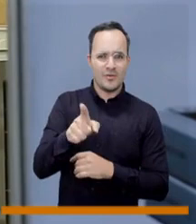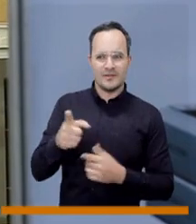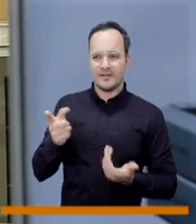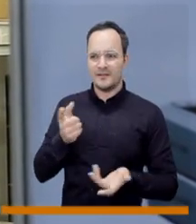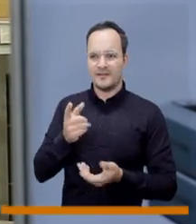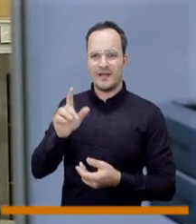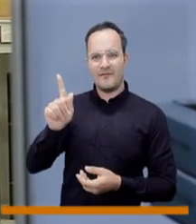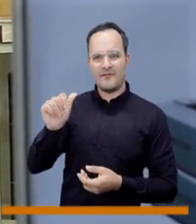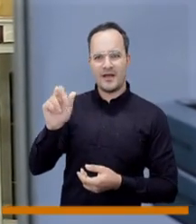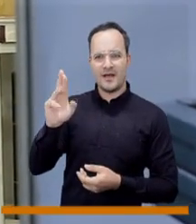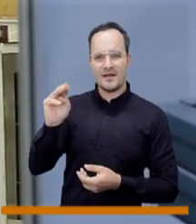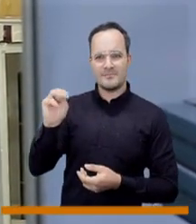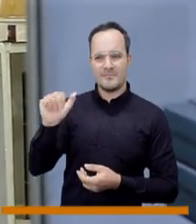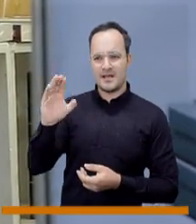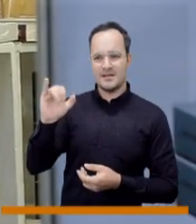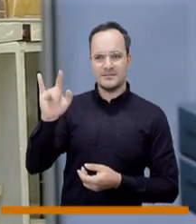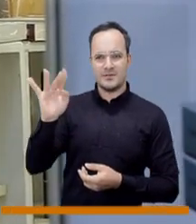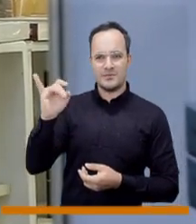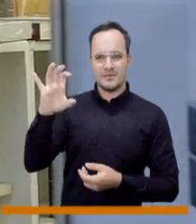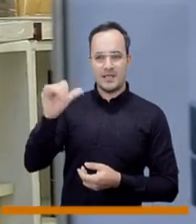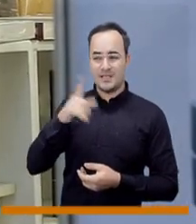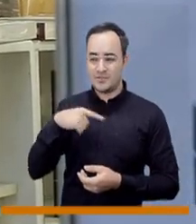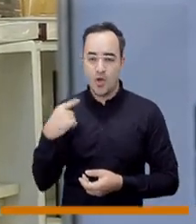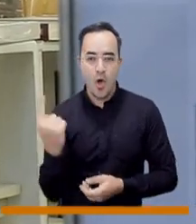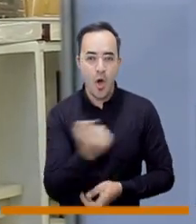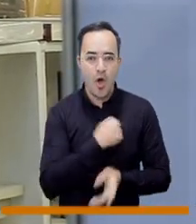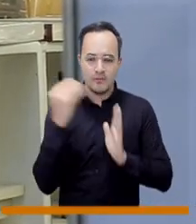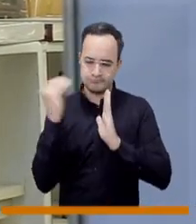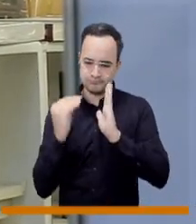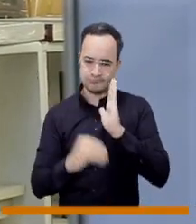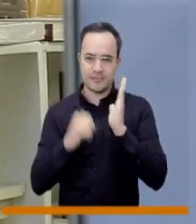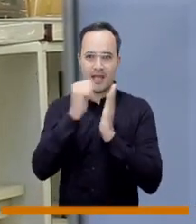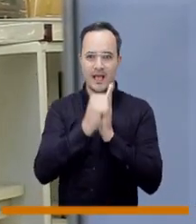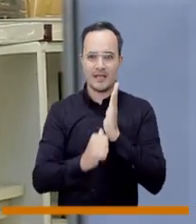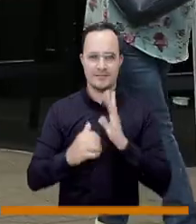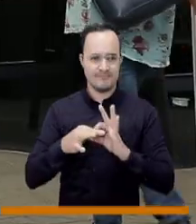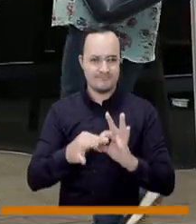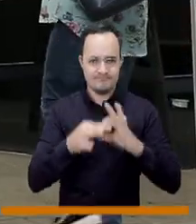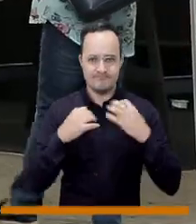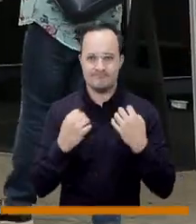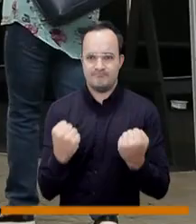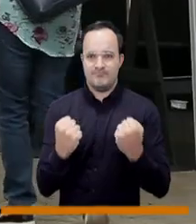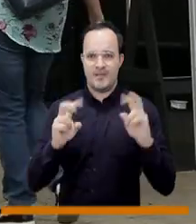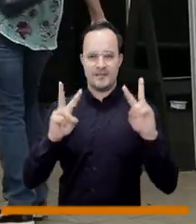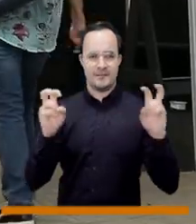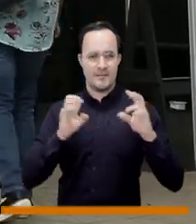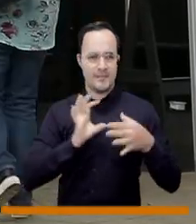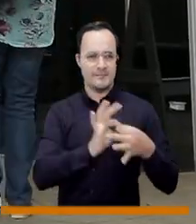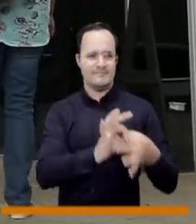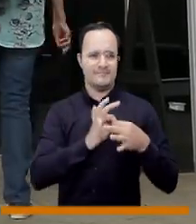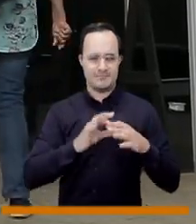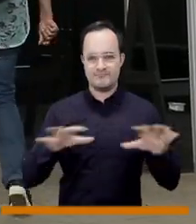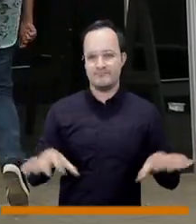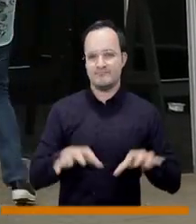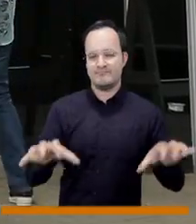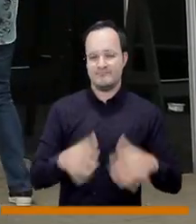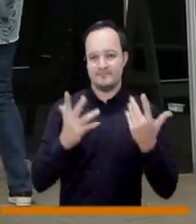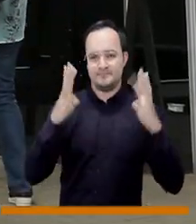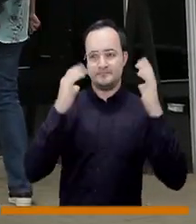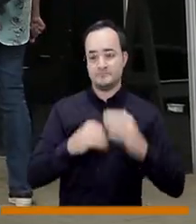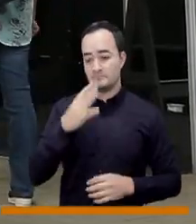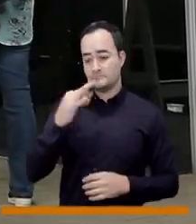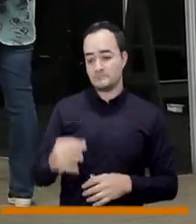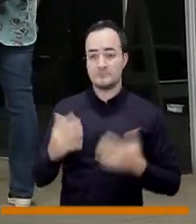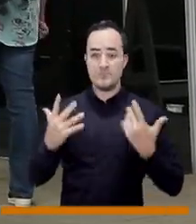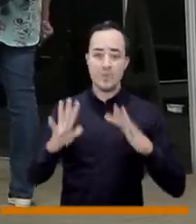farmacéuticas y demás digamos integramos con fuerza la agenda del Jardín Botánico pero este año con motivo